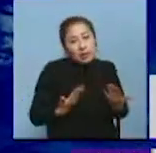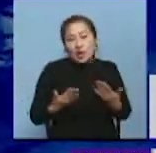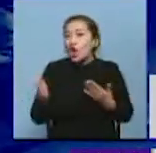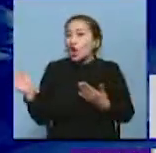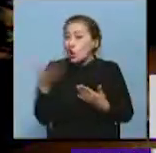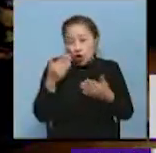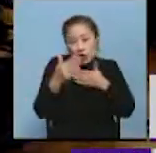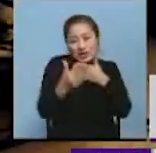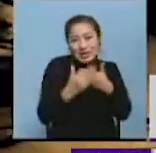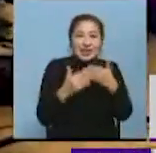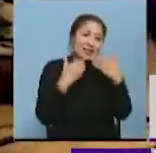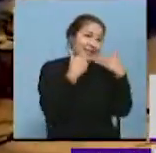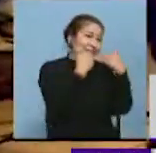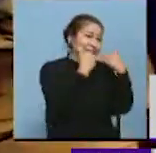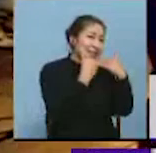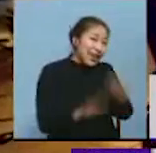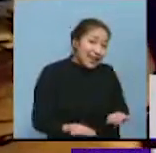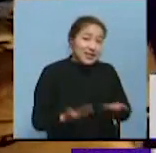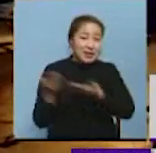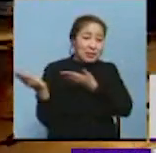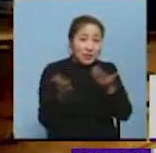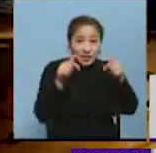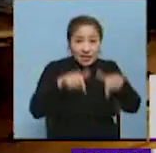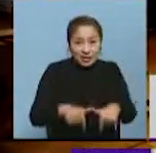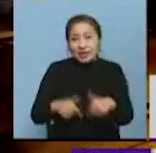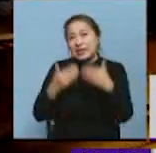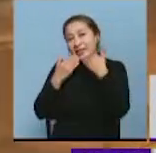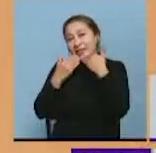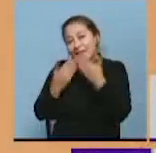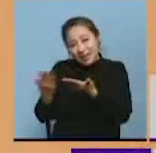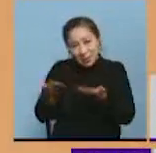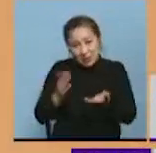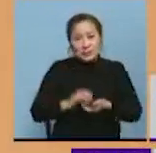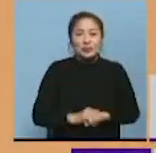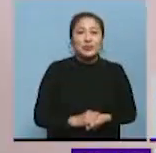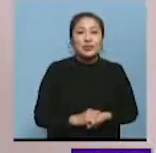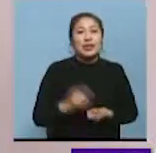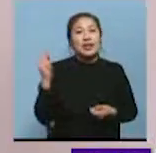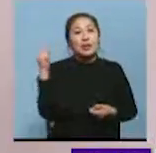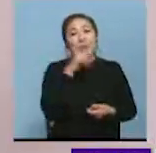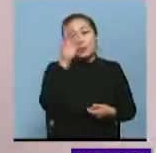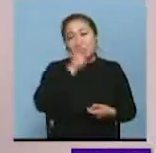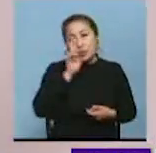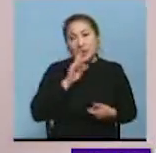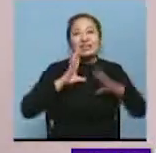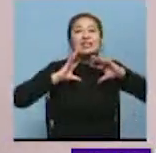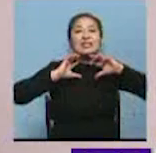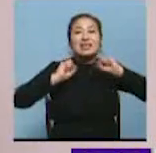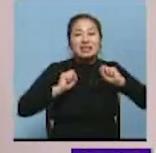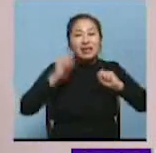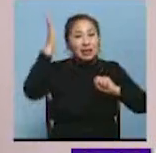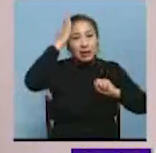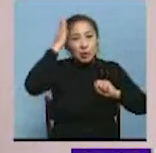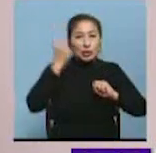mano. Todo a mano. Muchas gracias, Alejandra, por estar con nosotros. Por favor, gracias a ustedes por la invitación. La palabra de la Secretaria de